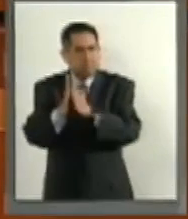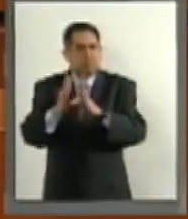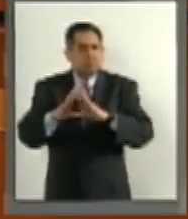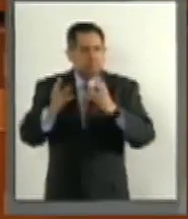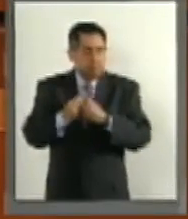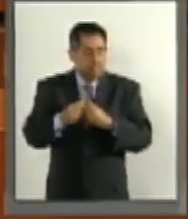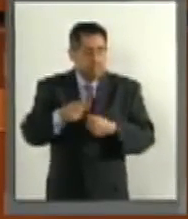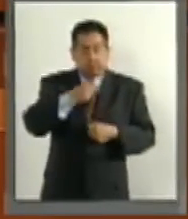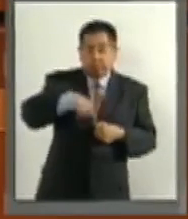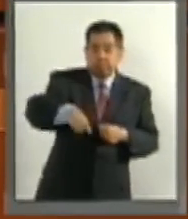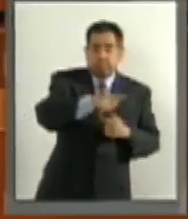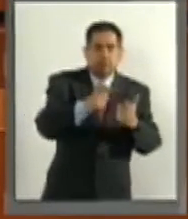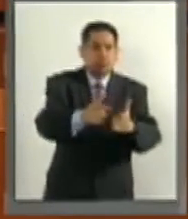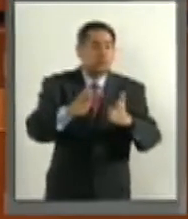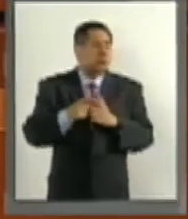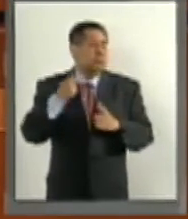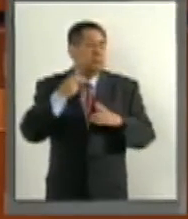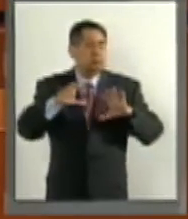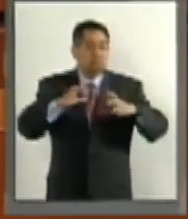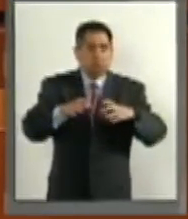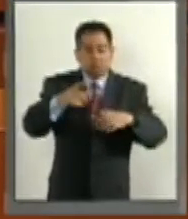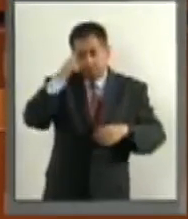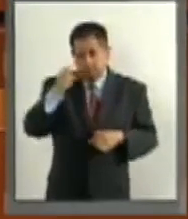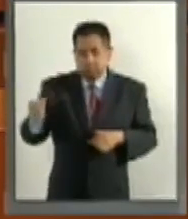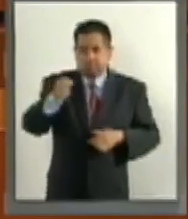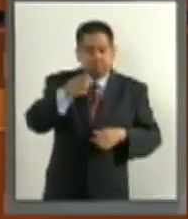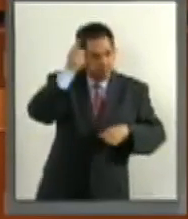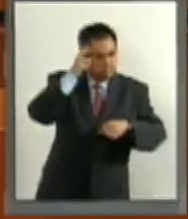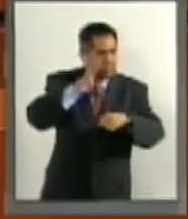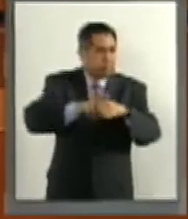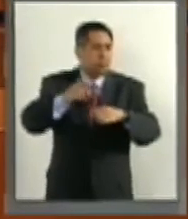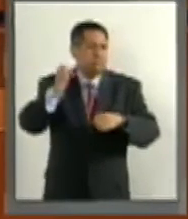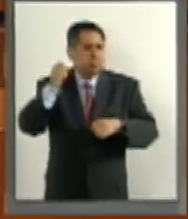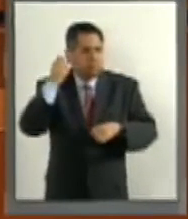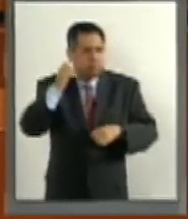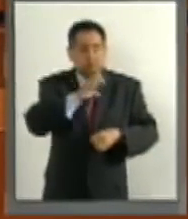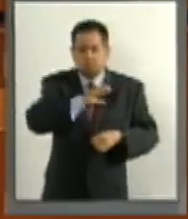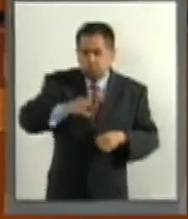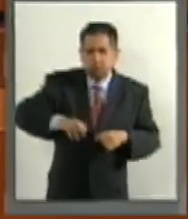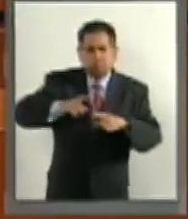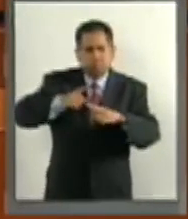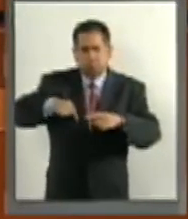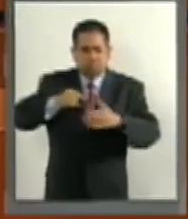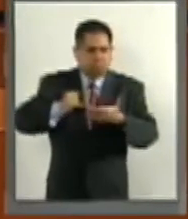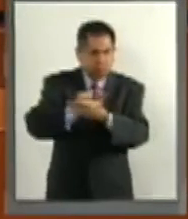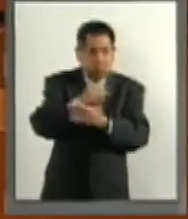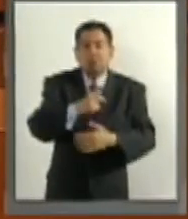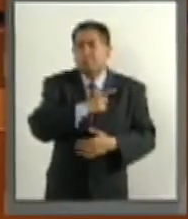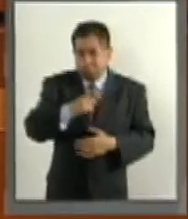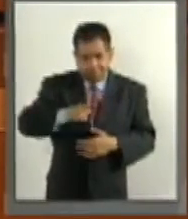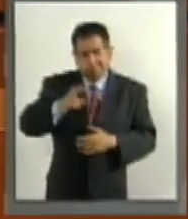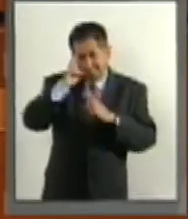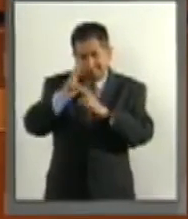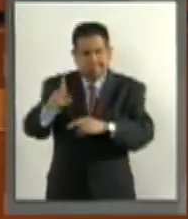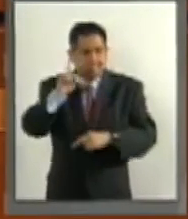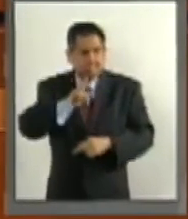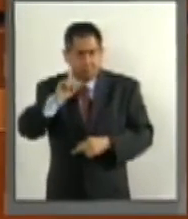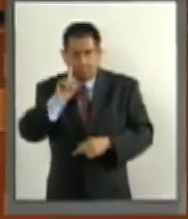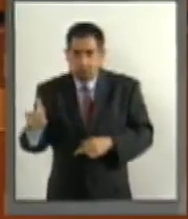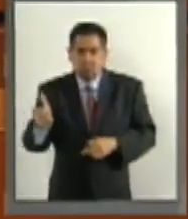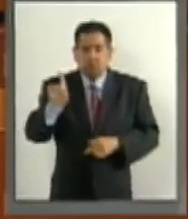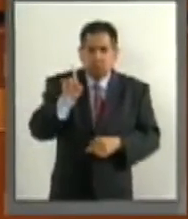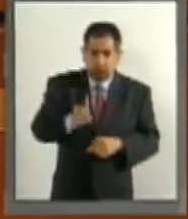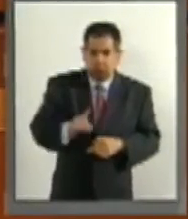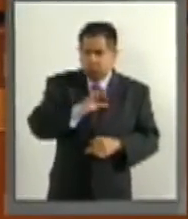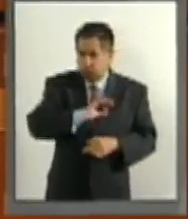de dirección, precandidaturas, candidaturas o espacios de toma de decisiones, así como en los ámbitos legislativos o ejecutivo